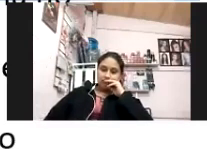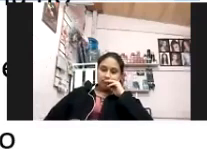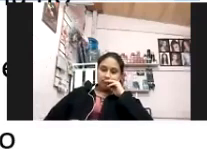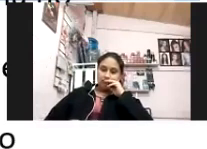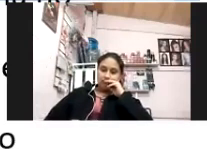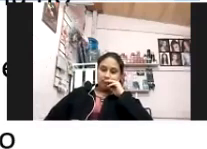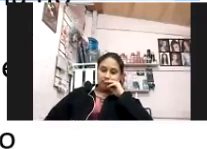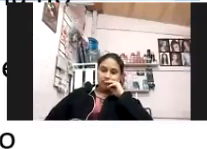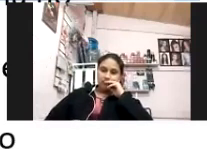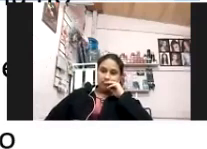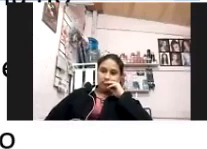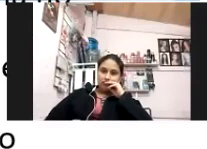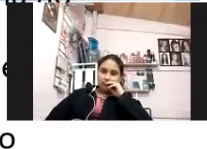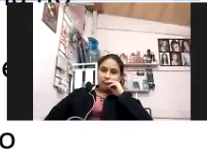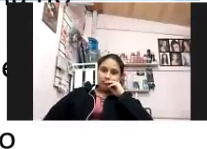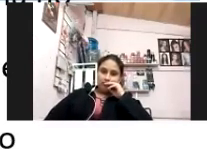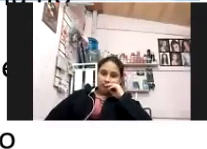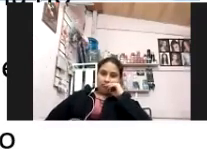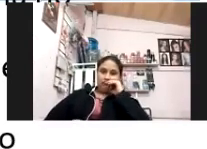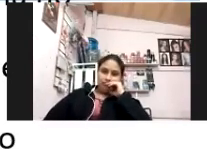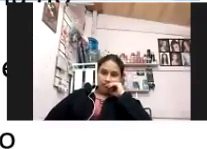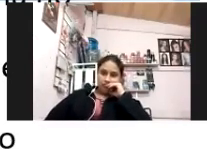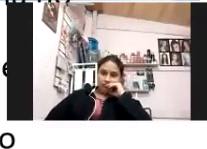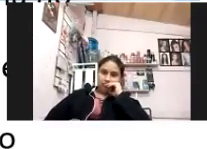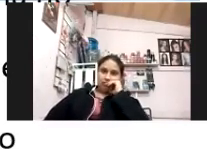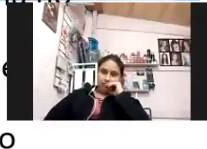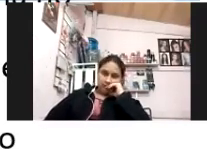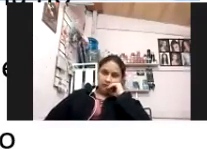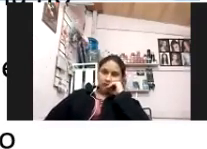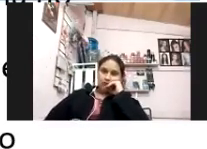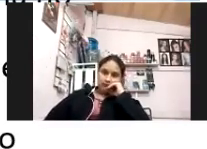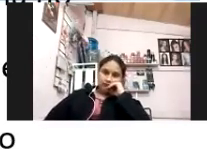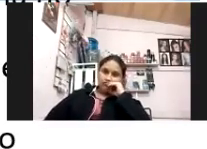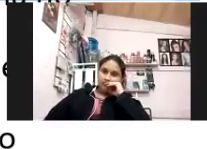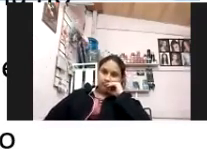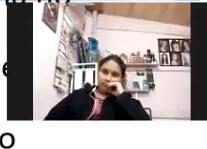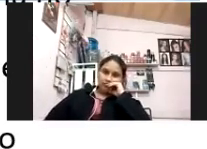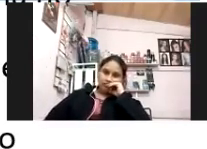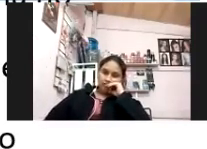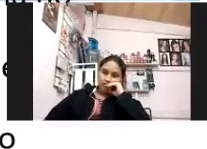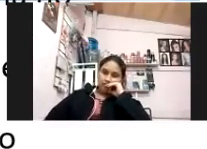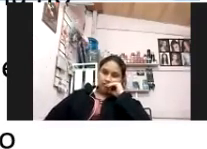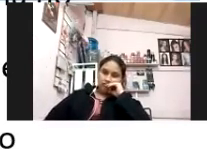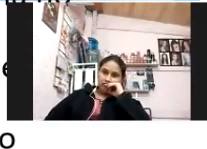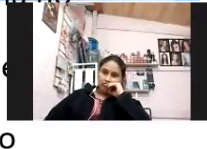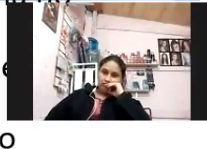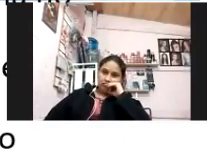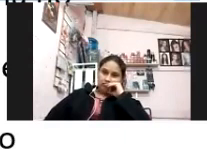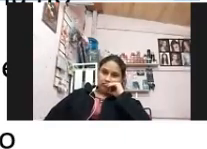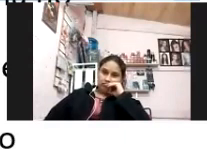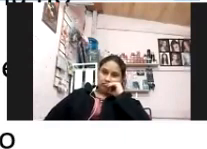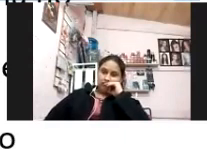un color azul, porque representa las lágrimas que tenemos a veces cuando estamos tristes, ¿verdad? Y entonces a